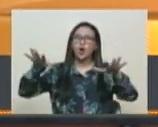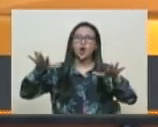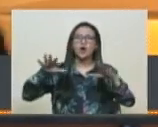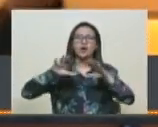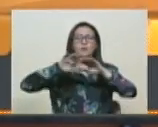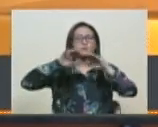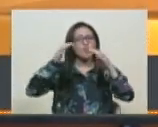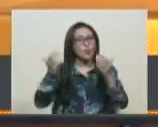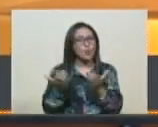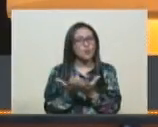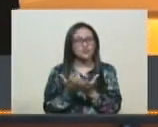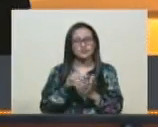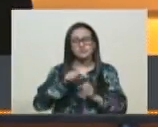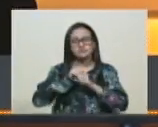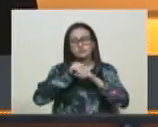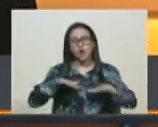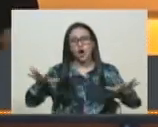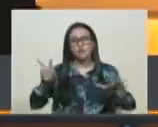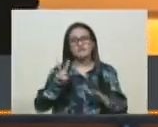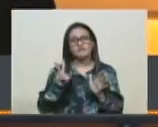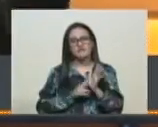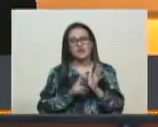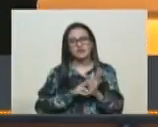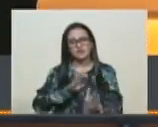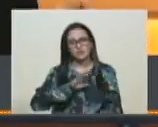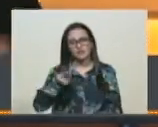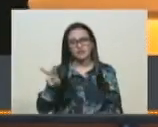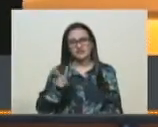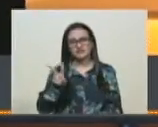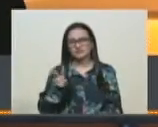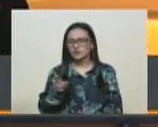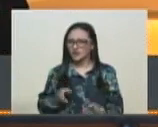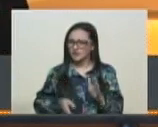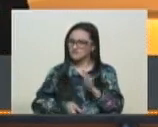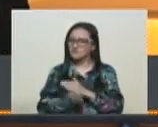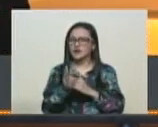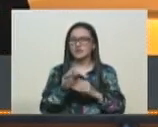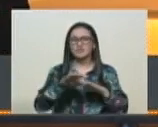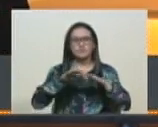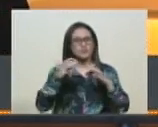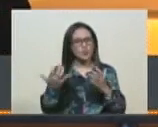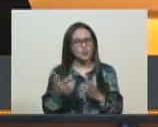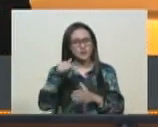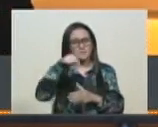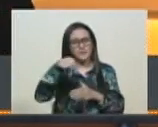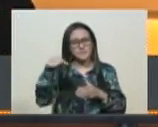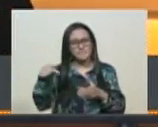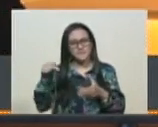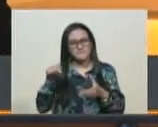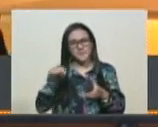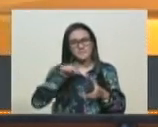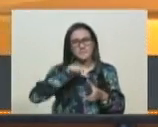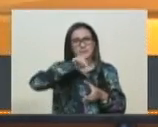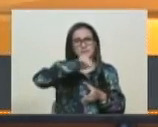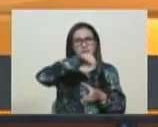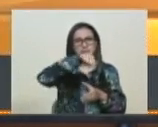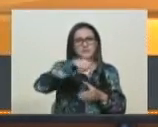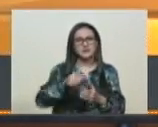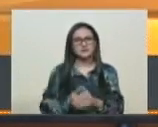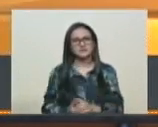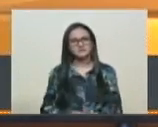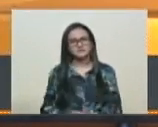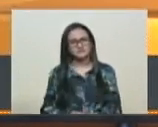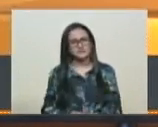planeta, que lleven la verdad de Venezuela a todos los rincones del mundo y que levantemos siempre la